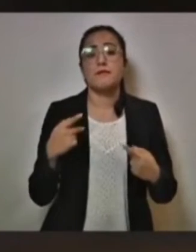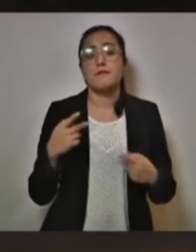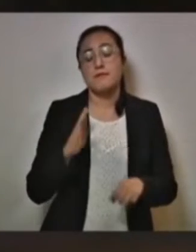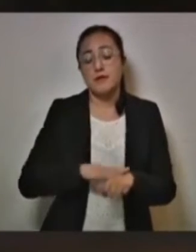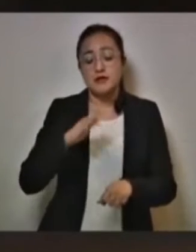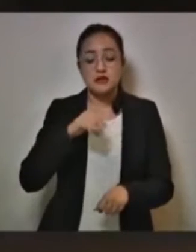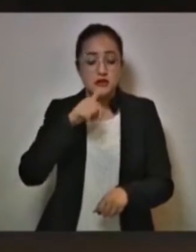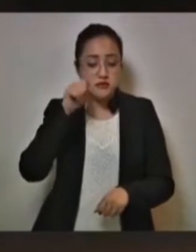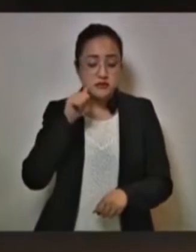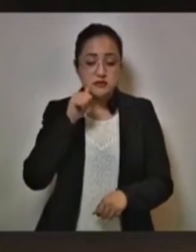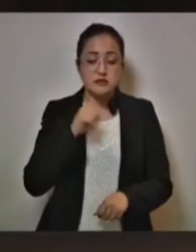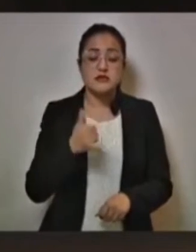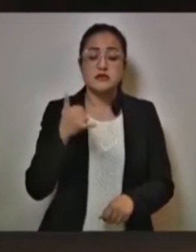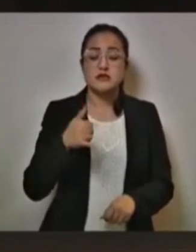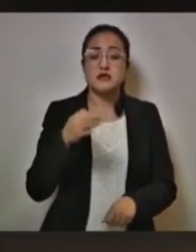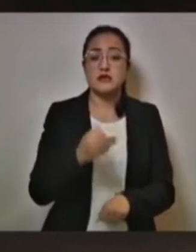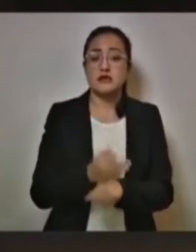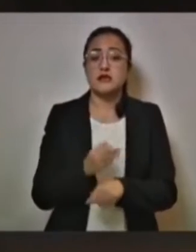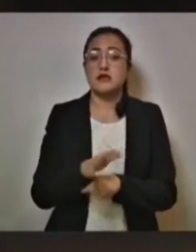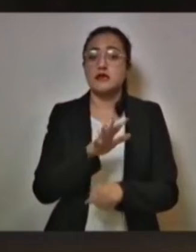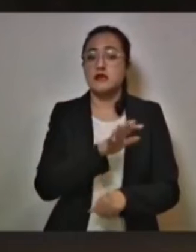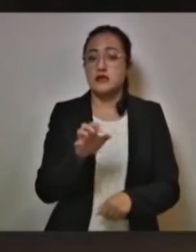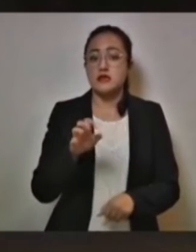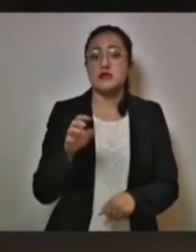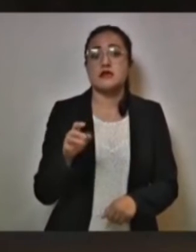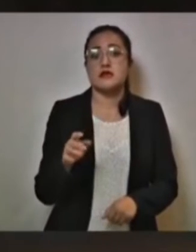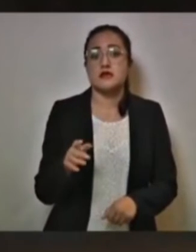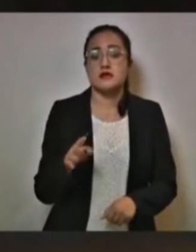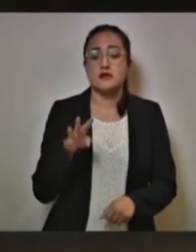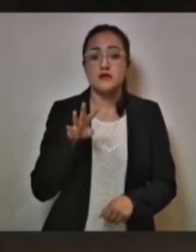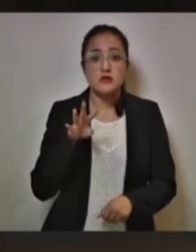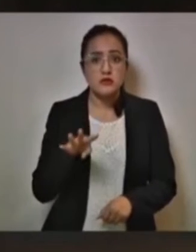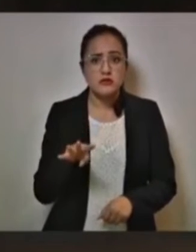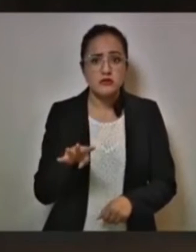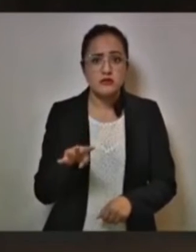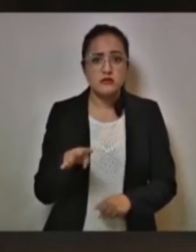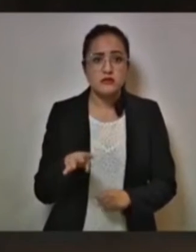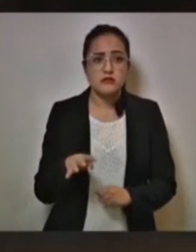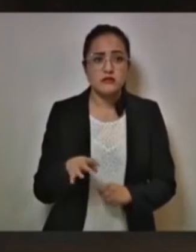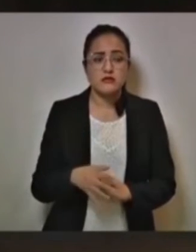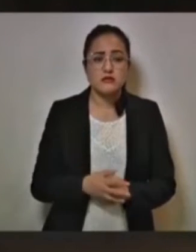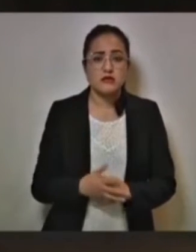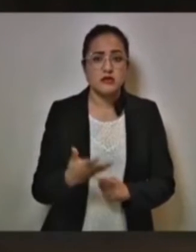ayer, y de estas 519, tenemos